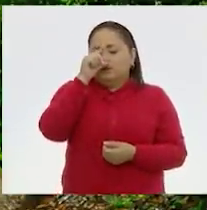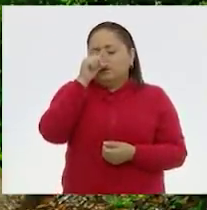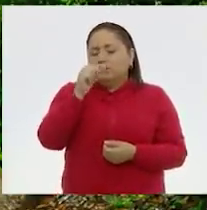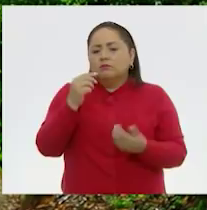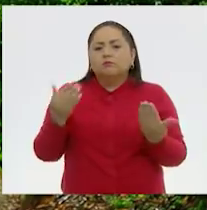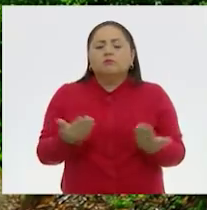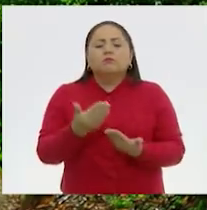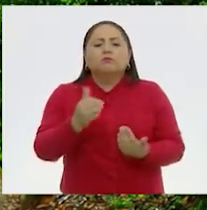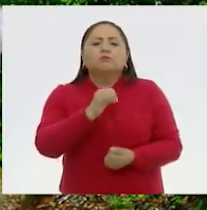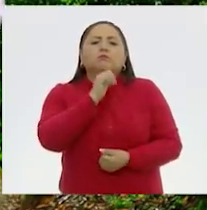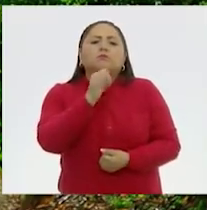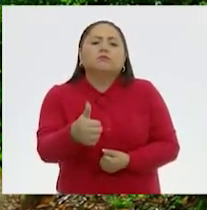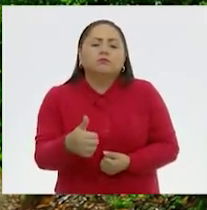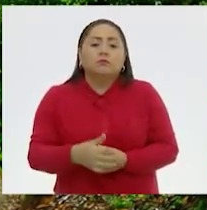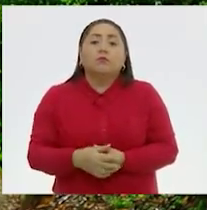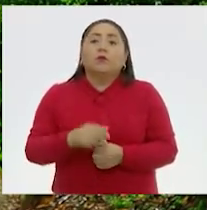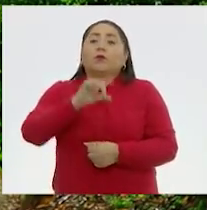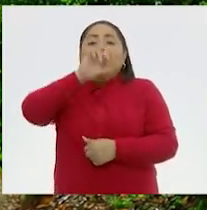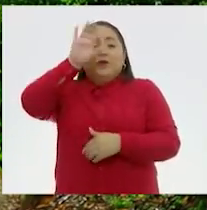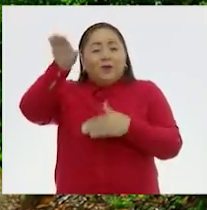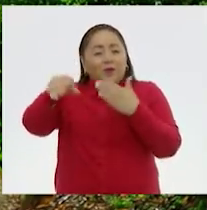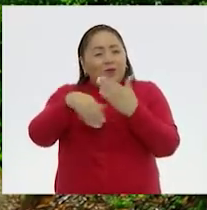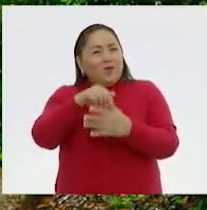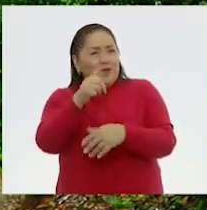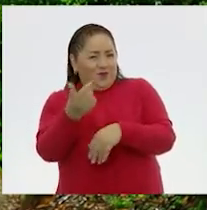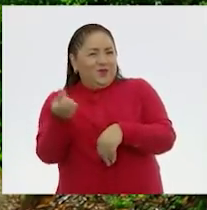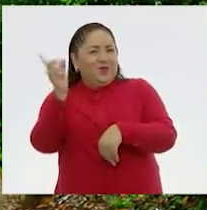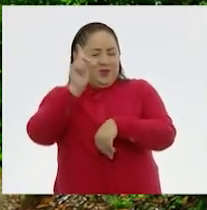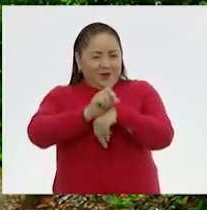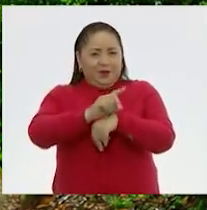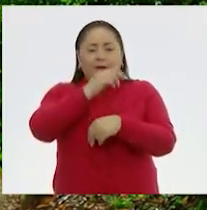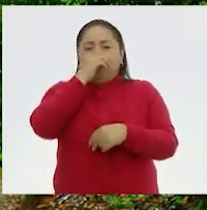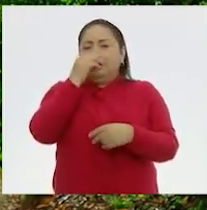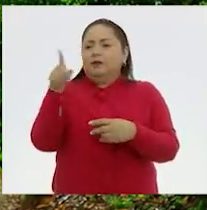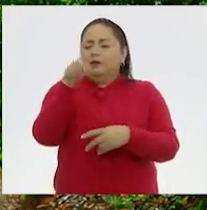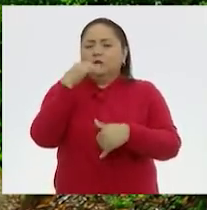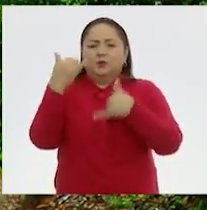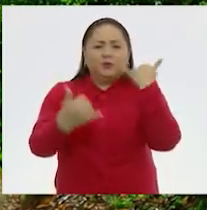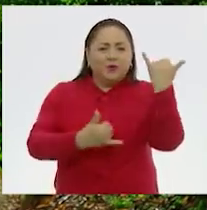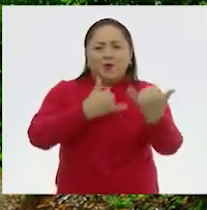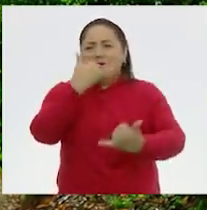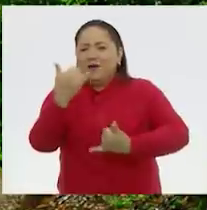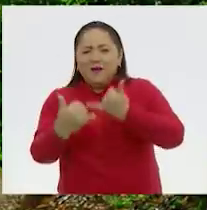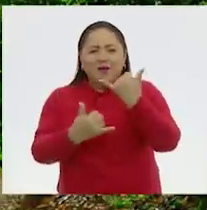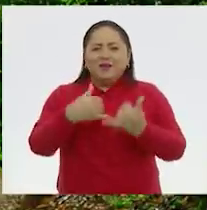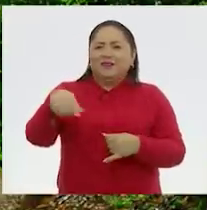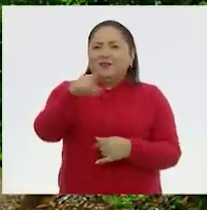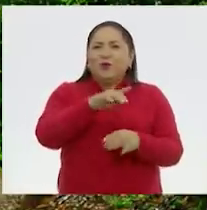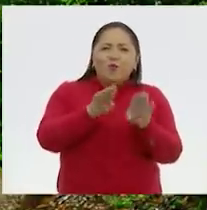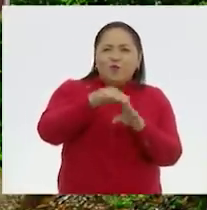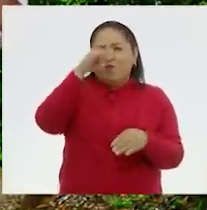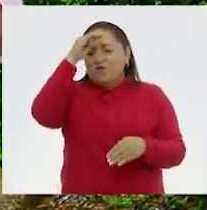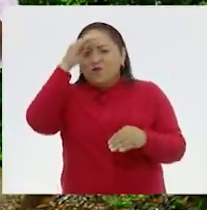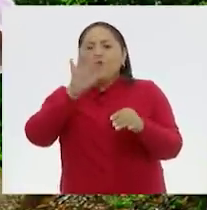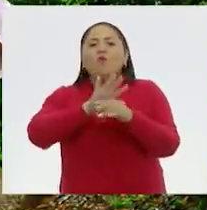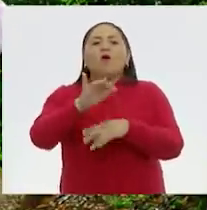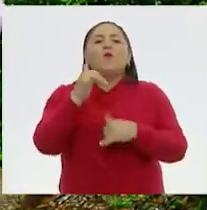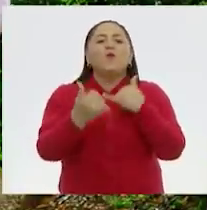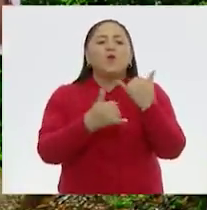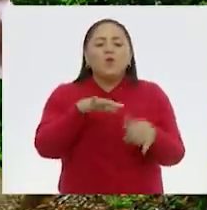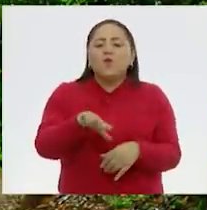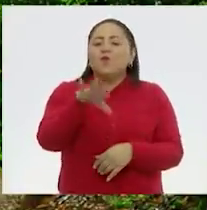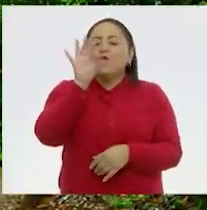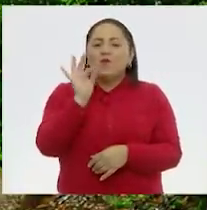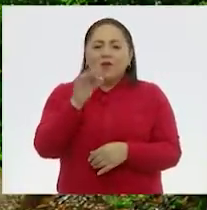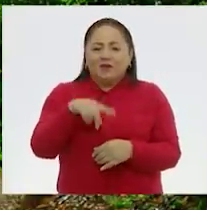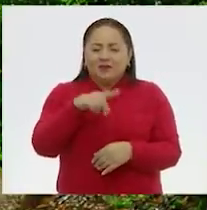bailar. Otro día estaban jugando entre todos y estaban decidiendo cuál era el juego con el que